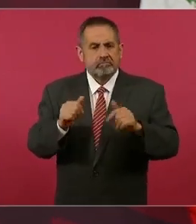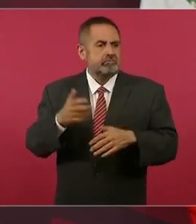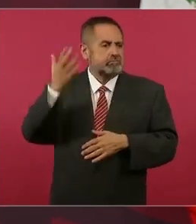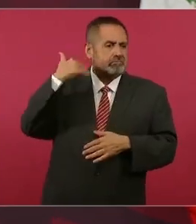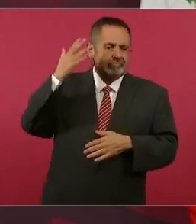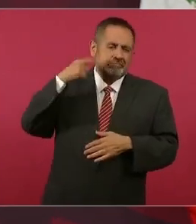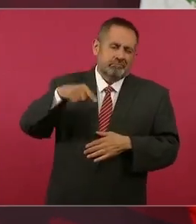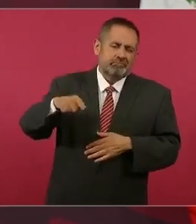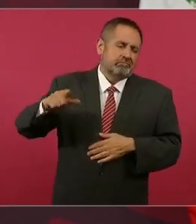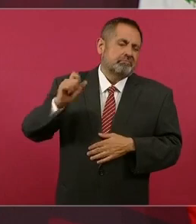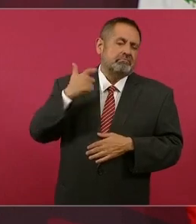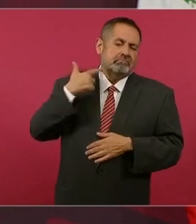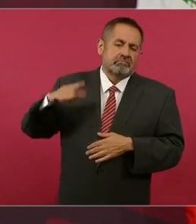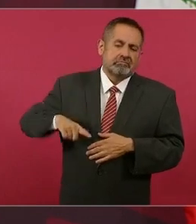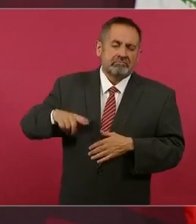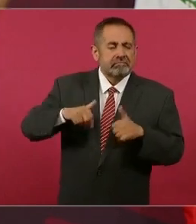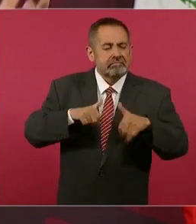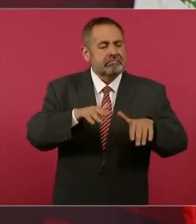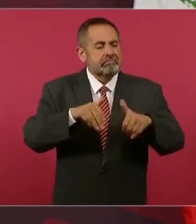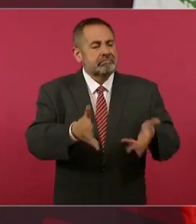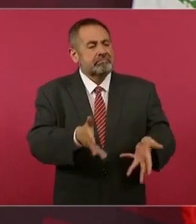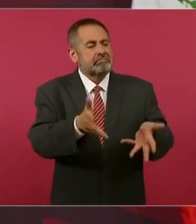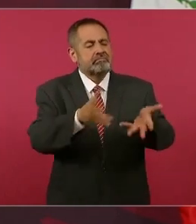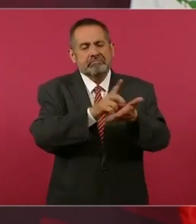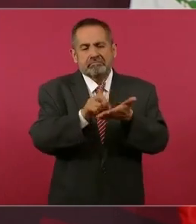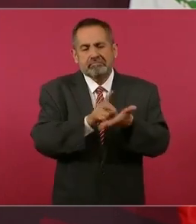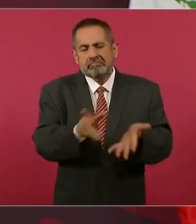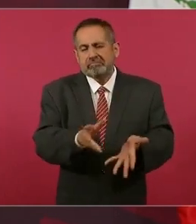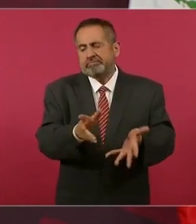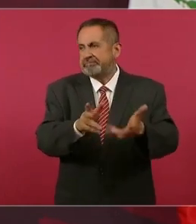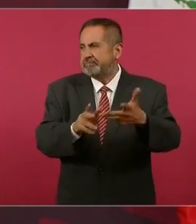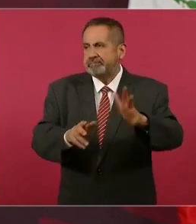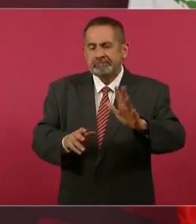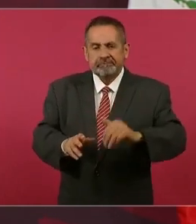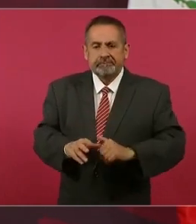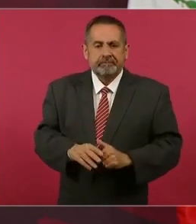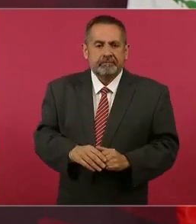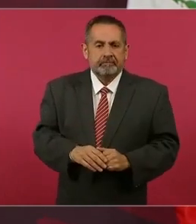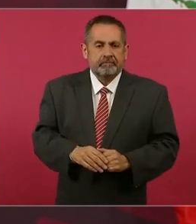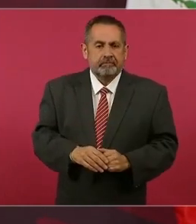permitió de que se alentara el consumo.